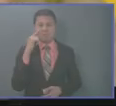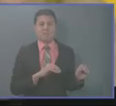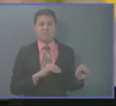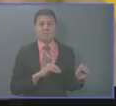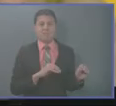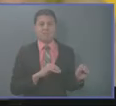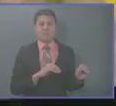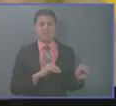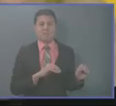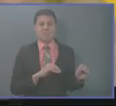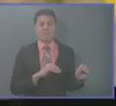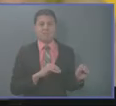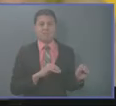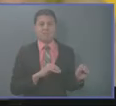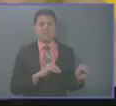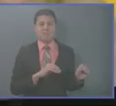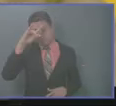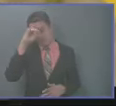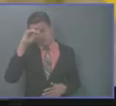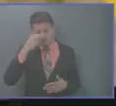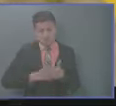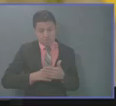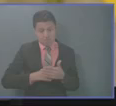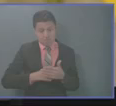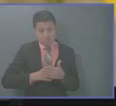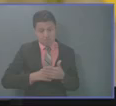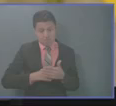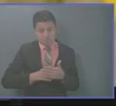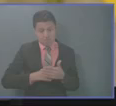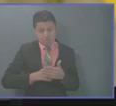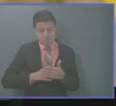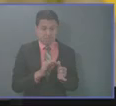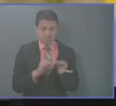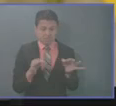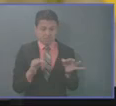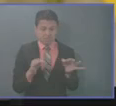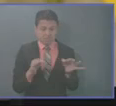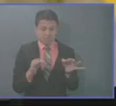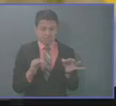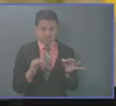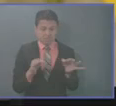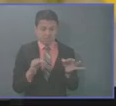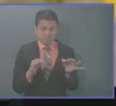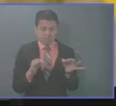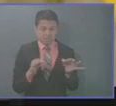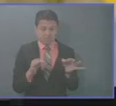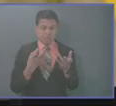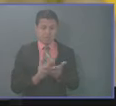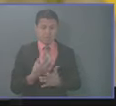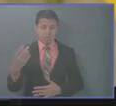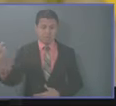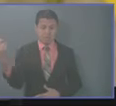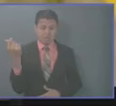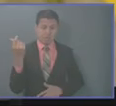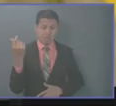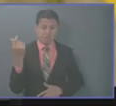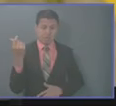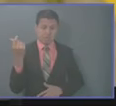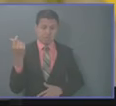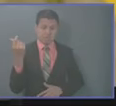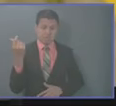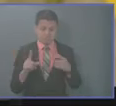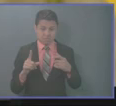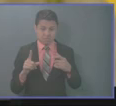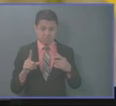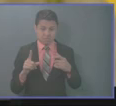y hemos ido construyendo como país una estabilidad macroeconómica, una estabilidad